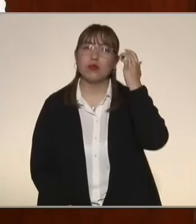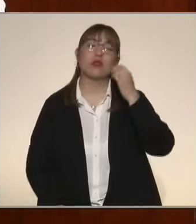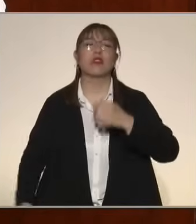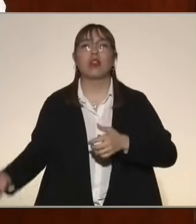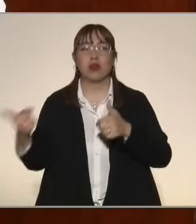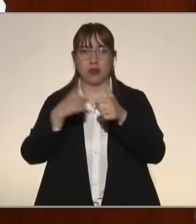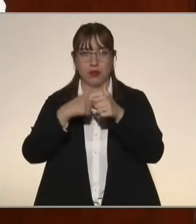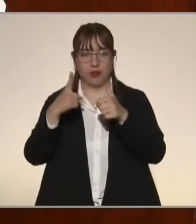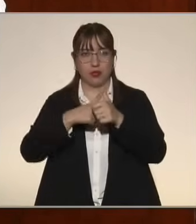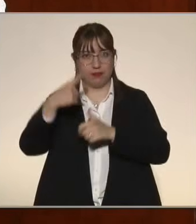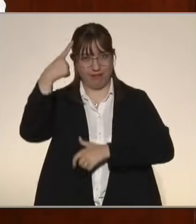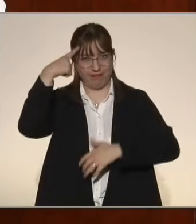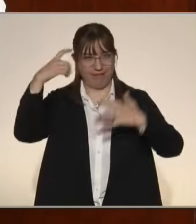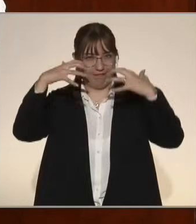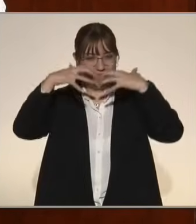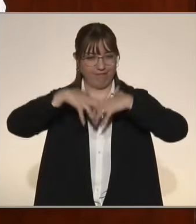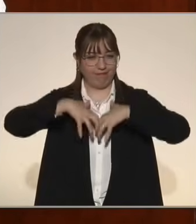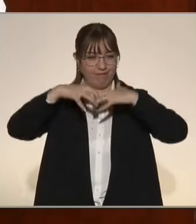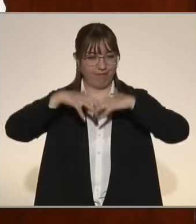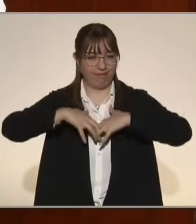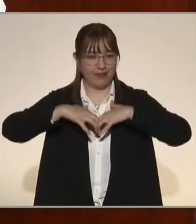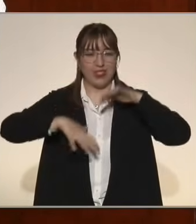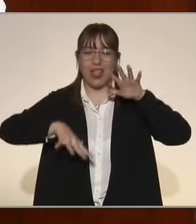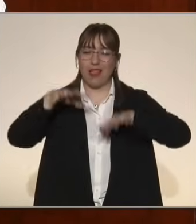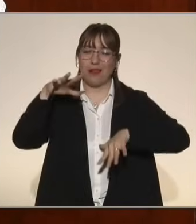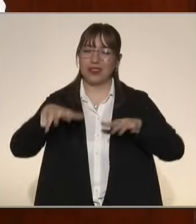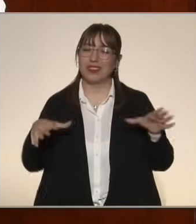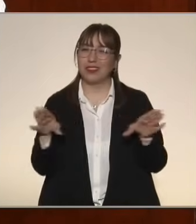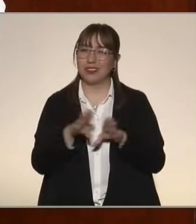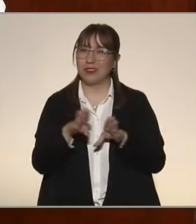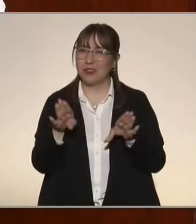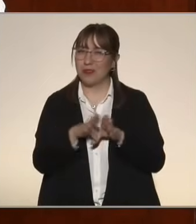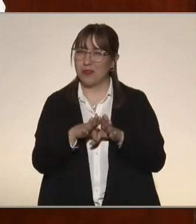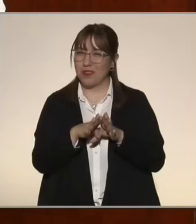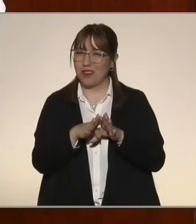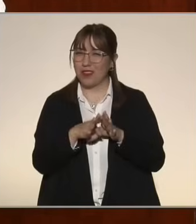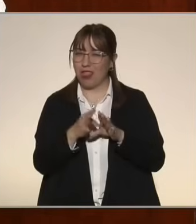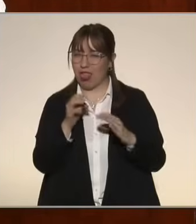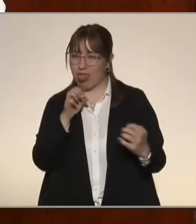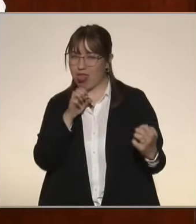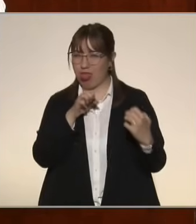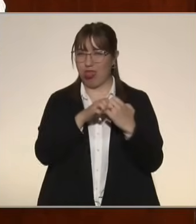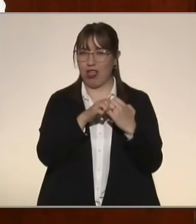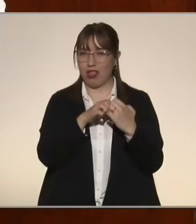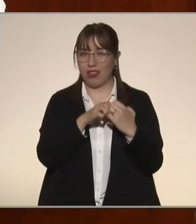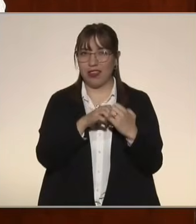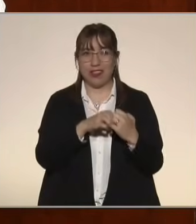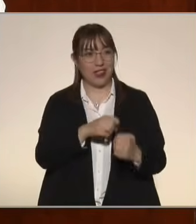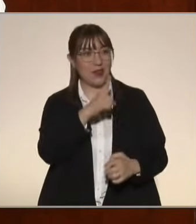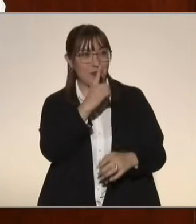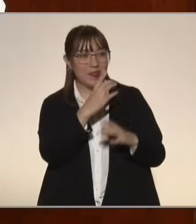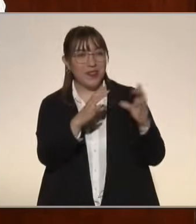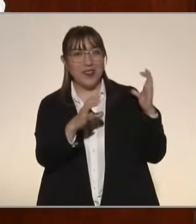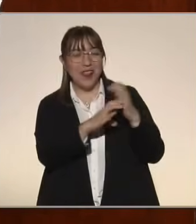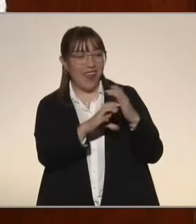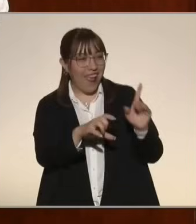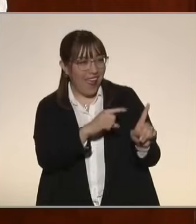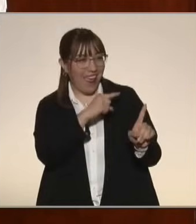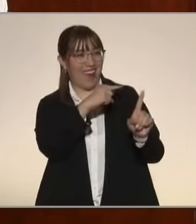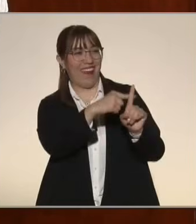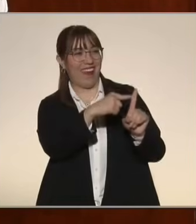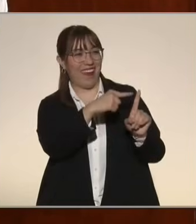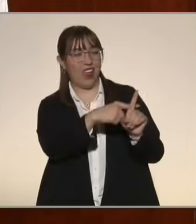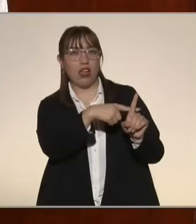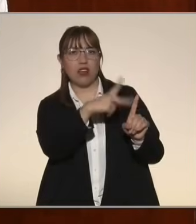cerebro a veces nos juega malas pasadas. Y por una cosa positiva que nos pase, el cerebro recuerda